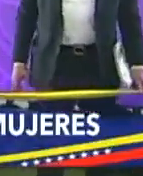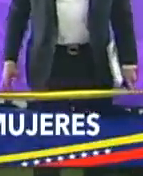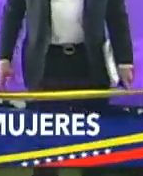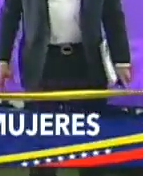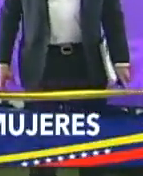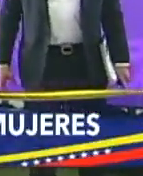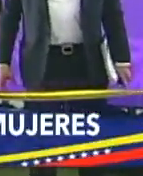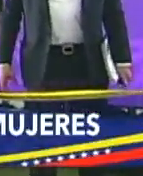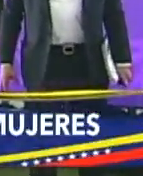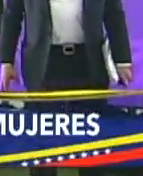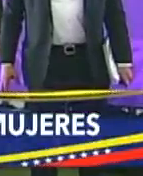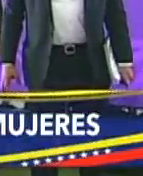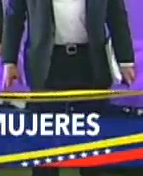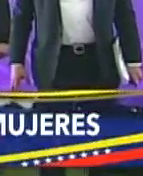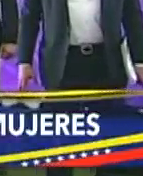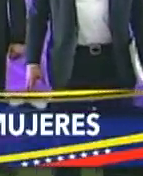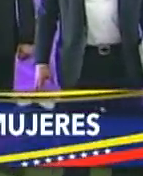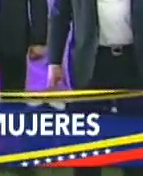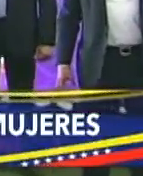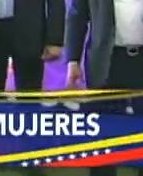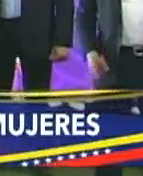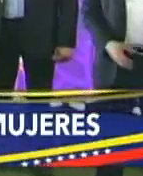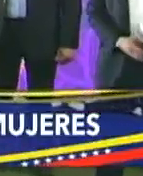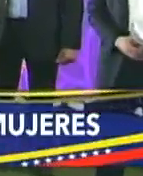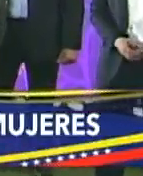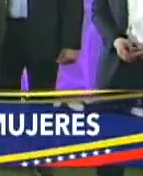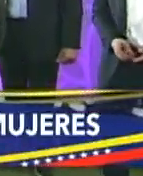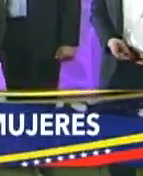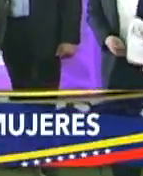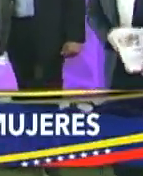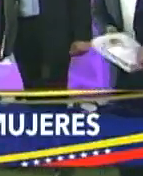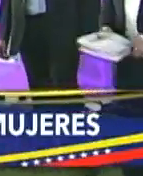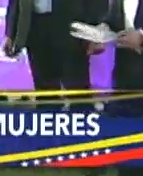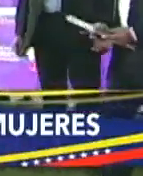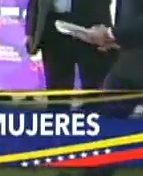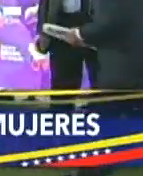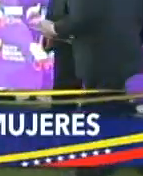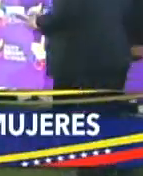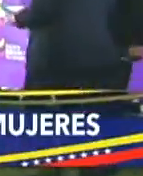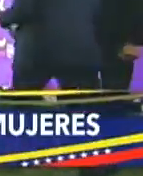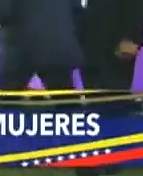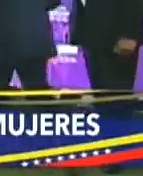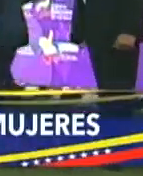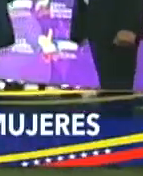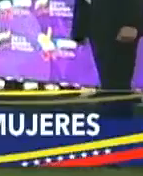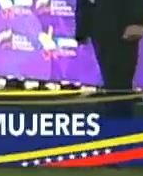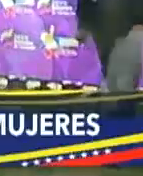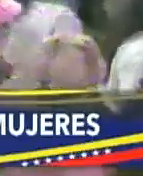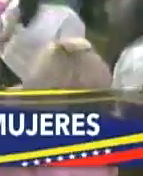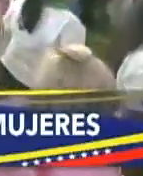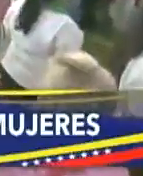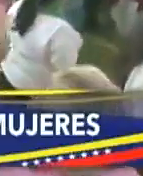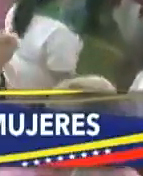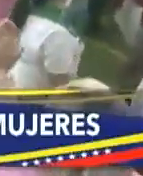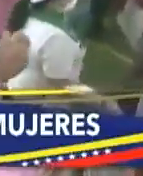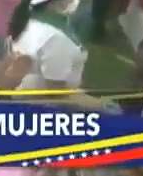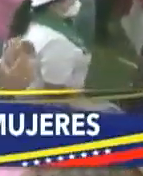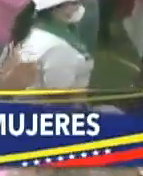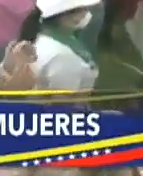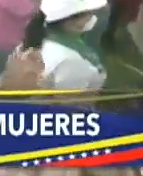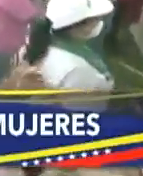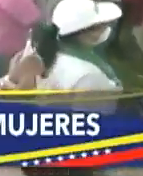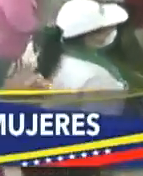han puesto en marcha a través de la Revolución Bolivariana. Justicia, equidad de género